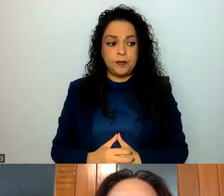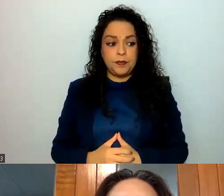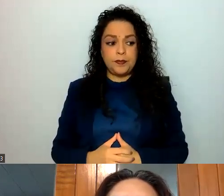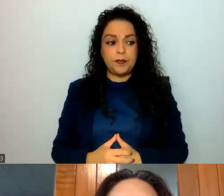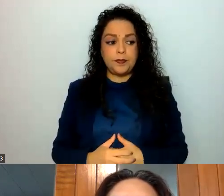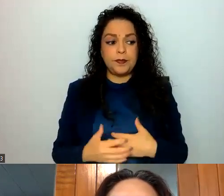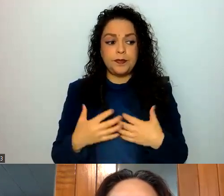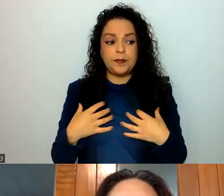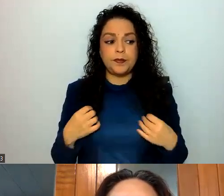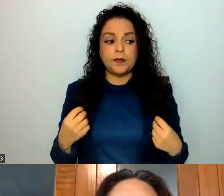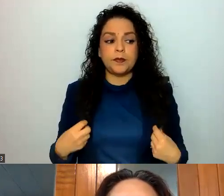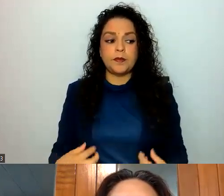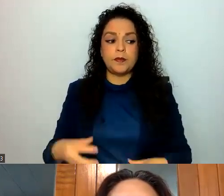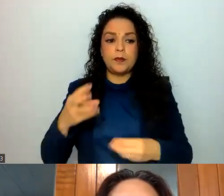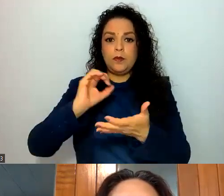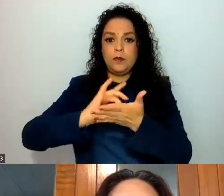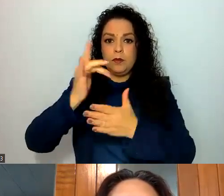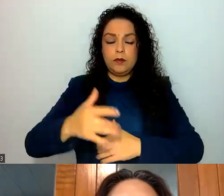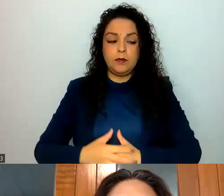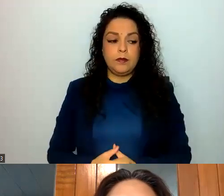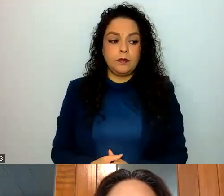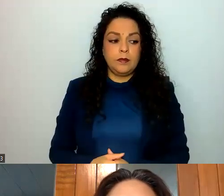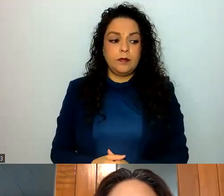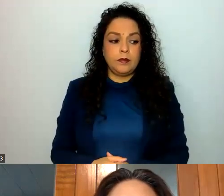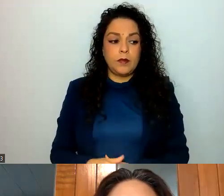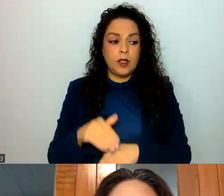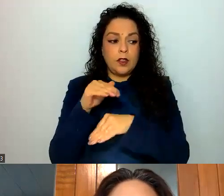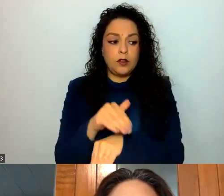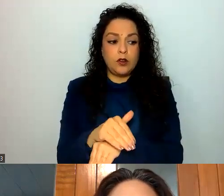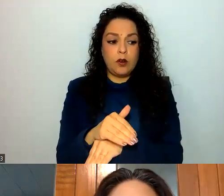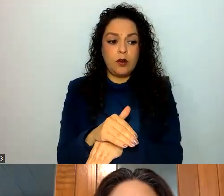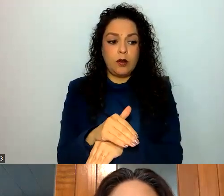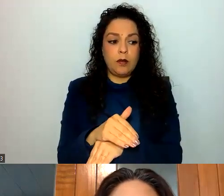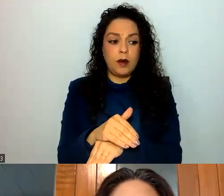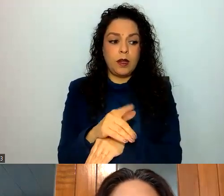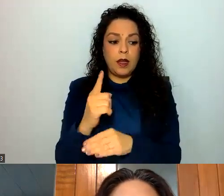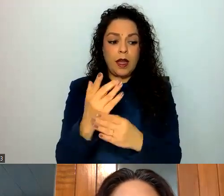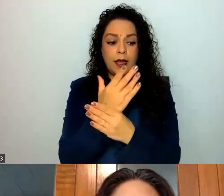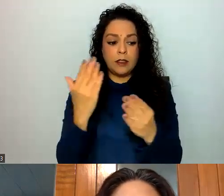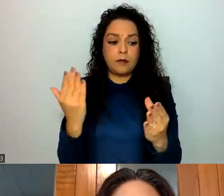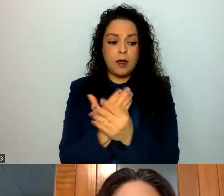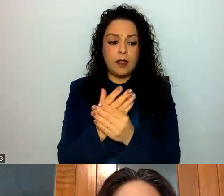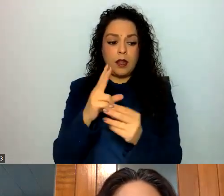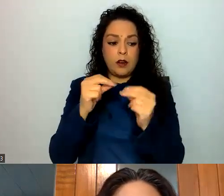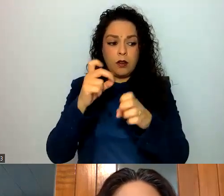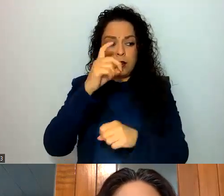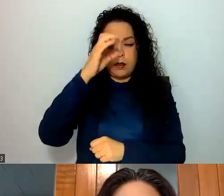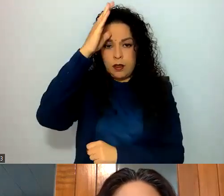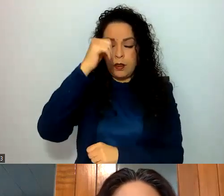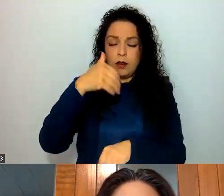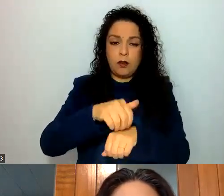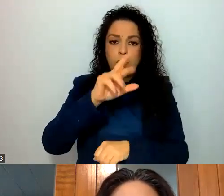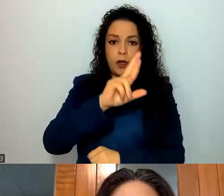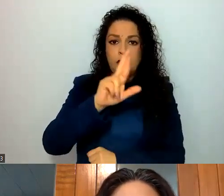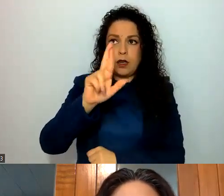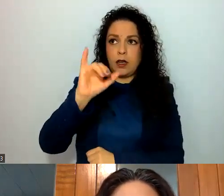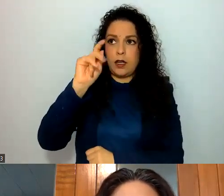Muchas gracias. Respecto al recurso de inconformidad relacionado con el expediente RRIP